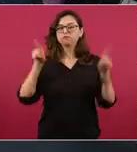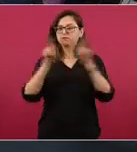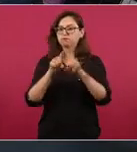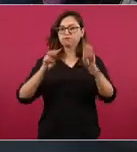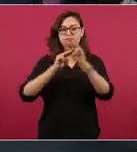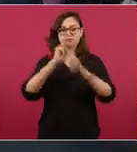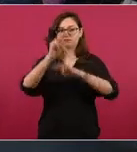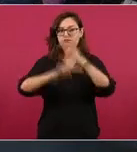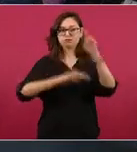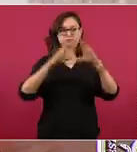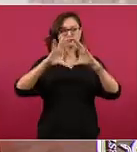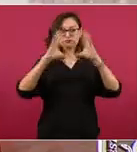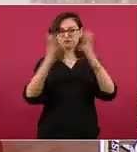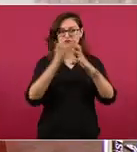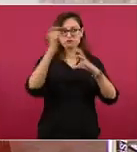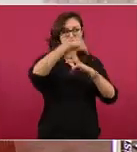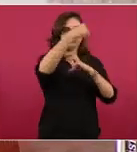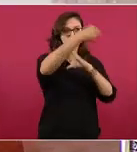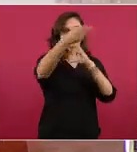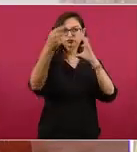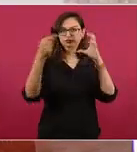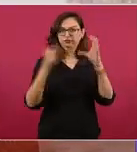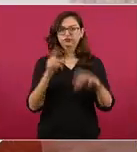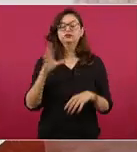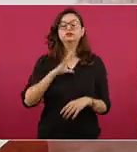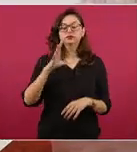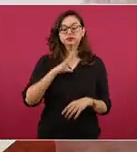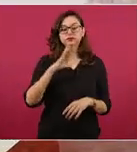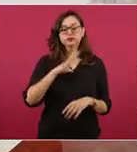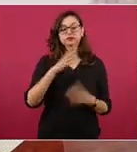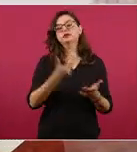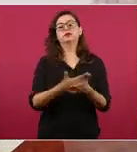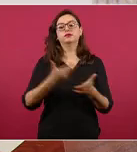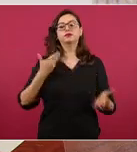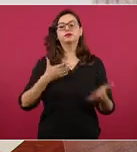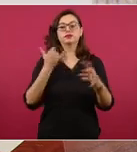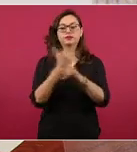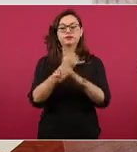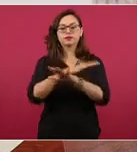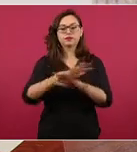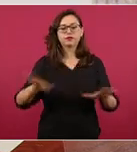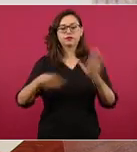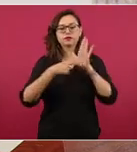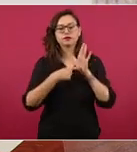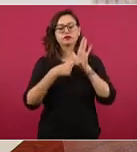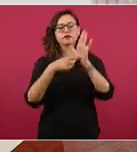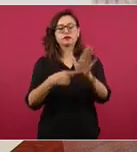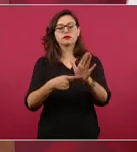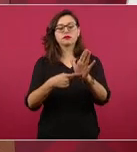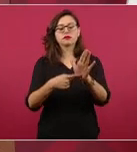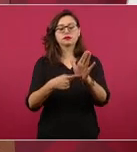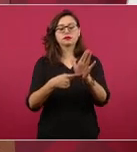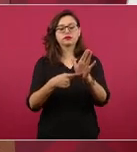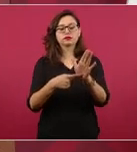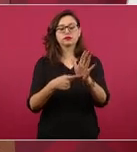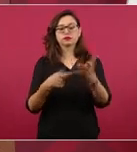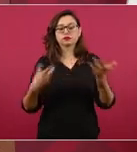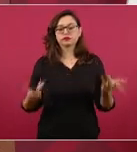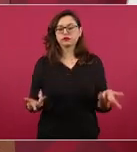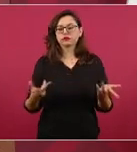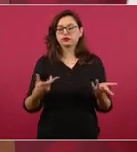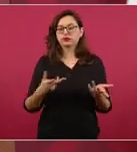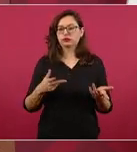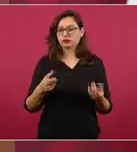Pero además, cuando se dio a conocer esta información, participaron varios